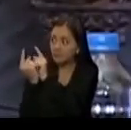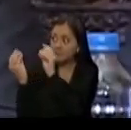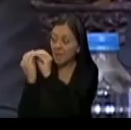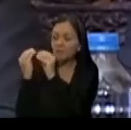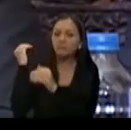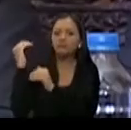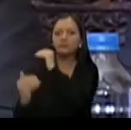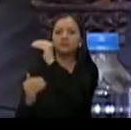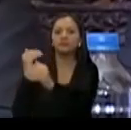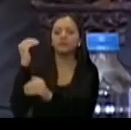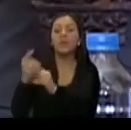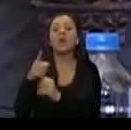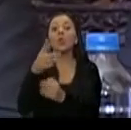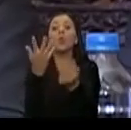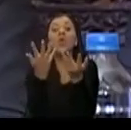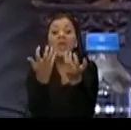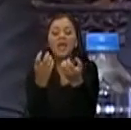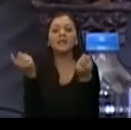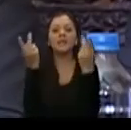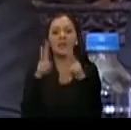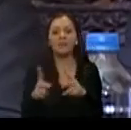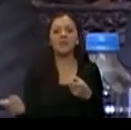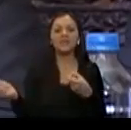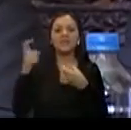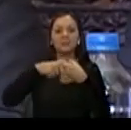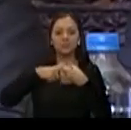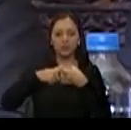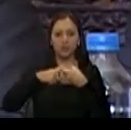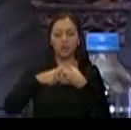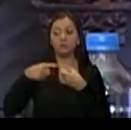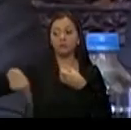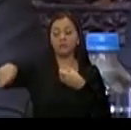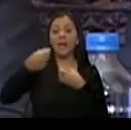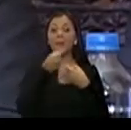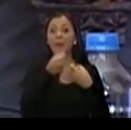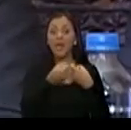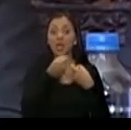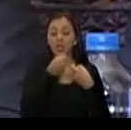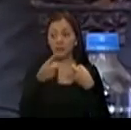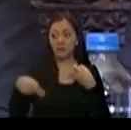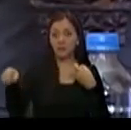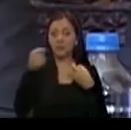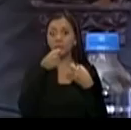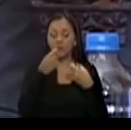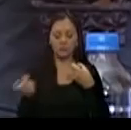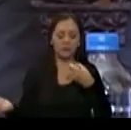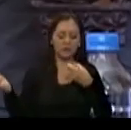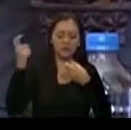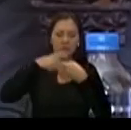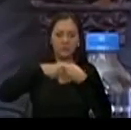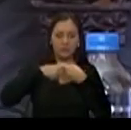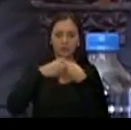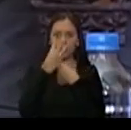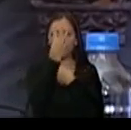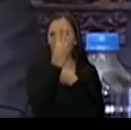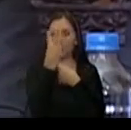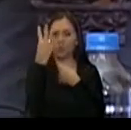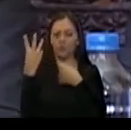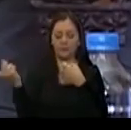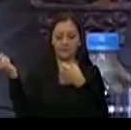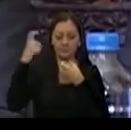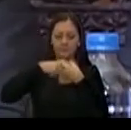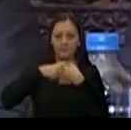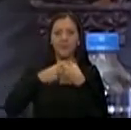pueden inscribirse ya los medios y los periodistas pueden inscribirse ya en esta página, y vamos a